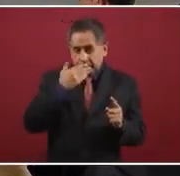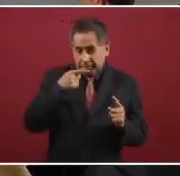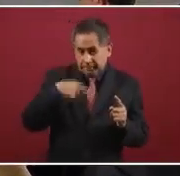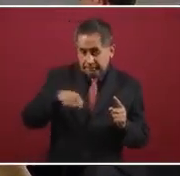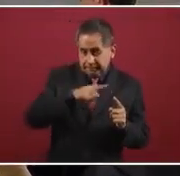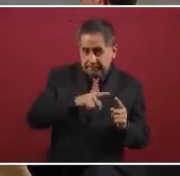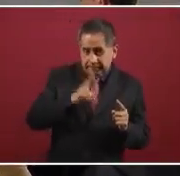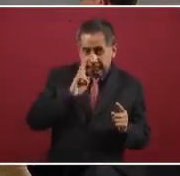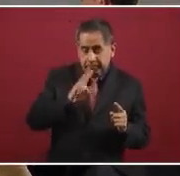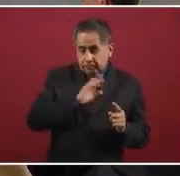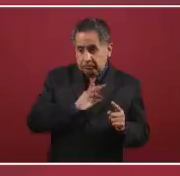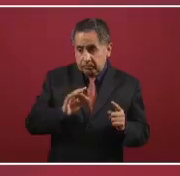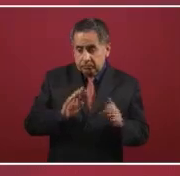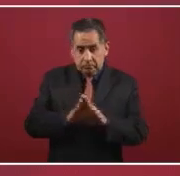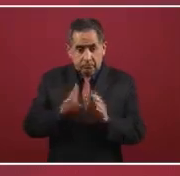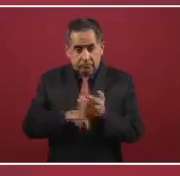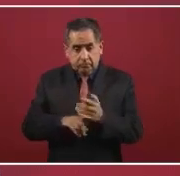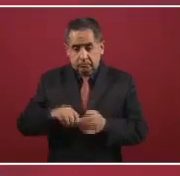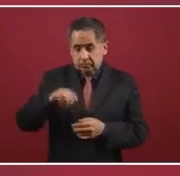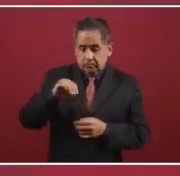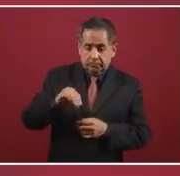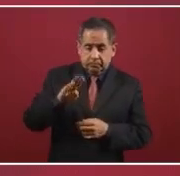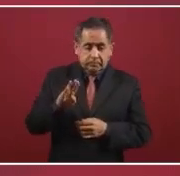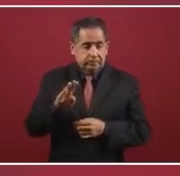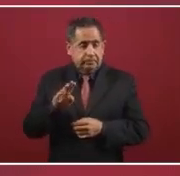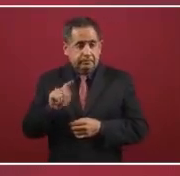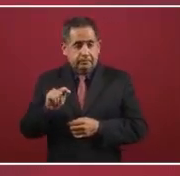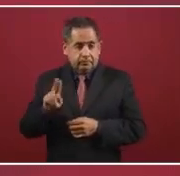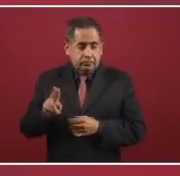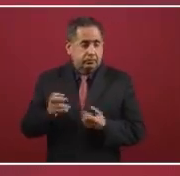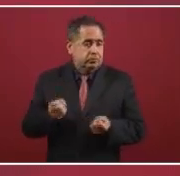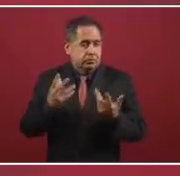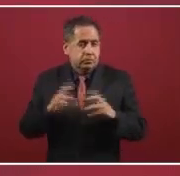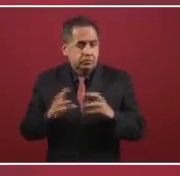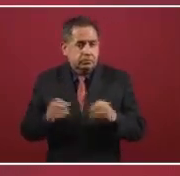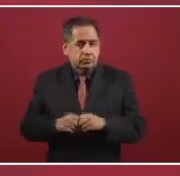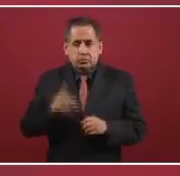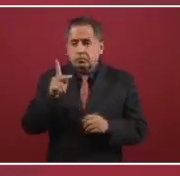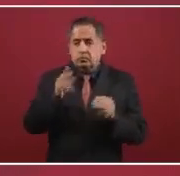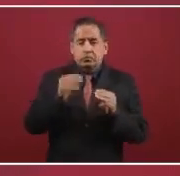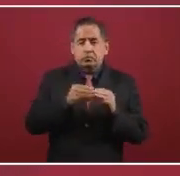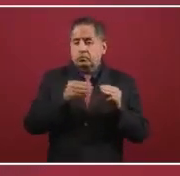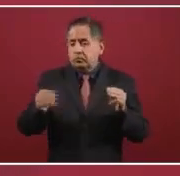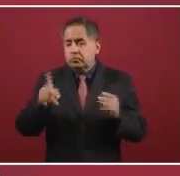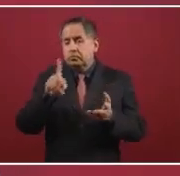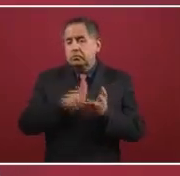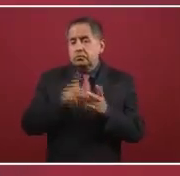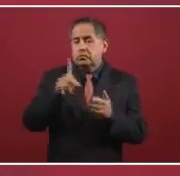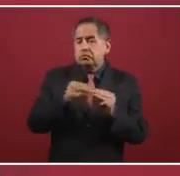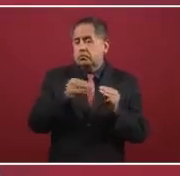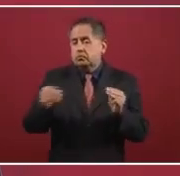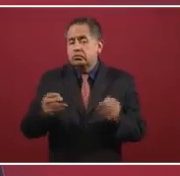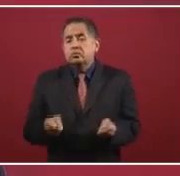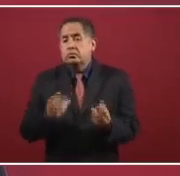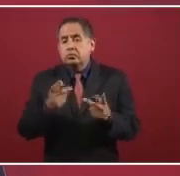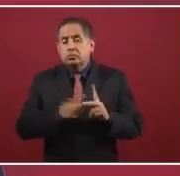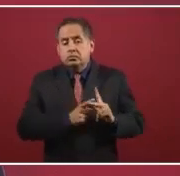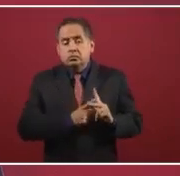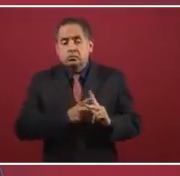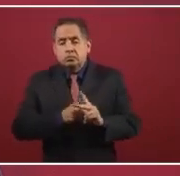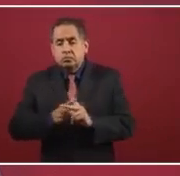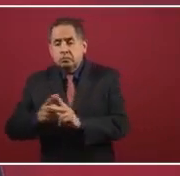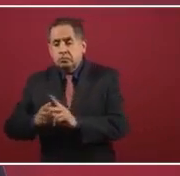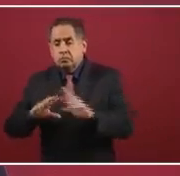que puede ser un MBTU, por ejemplo, por cada kilómetro, por cada 1,000 kilómetros,